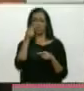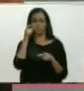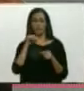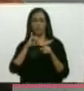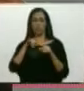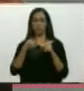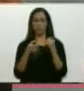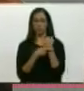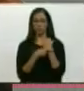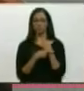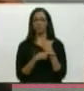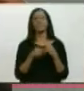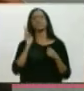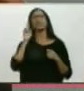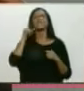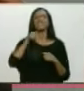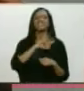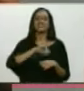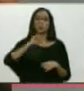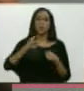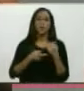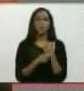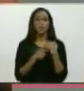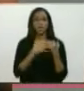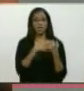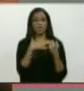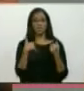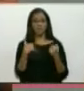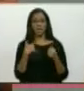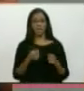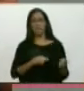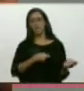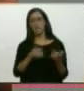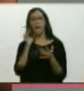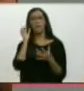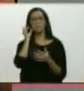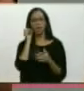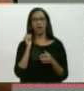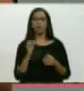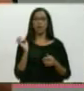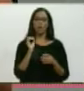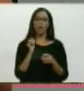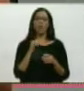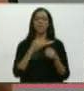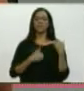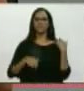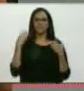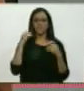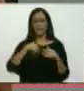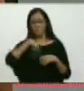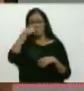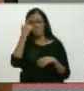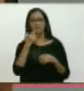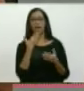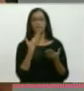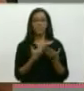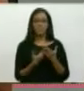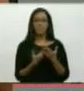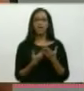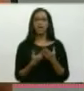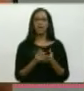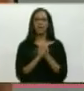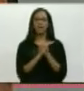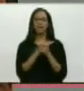además, si usted, señor Guaidó, quiere deportar a Aída Merlano o el señor Iván Duque le da pena pedírsela al